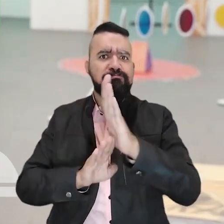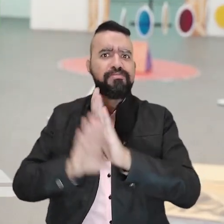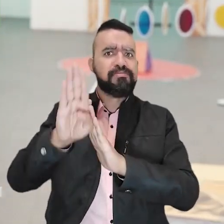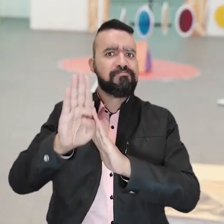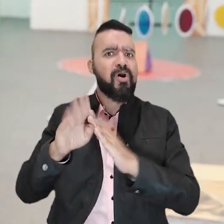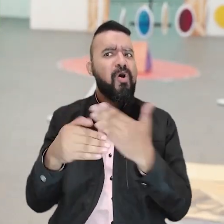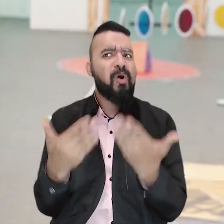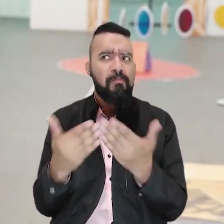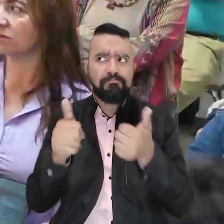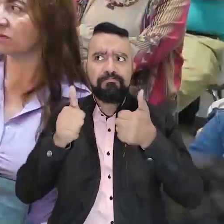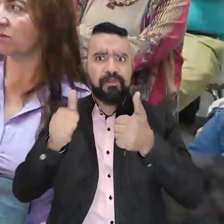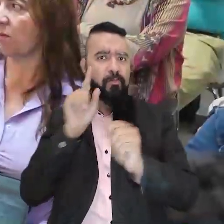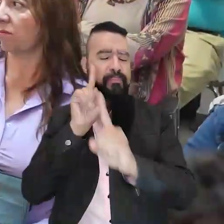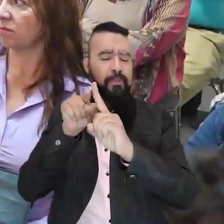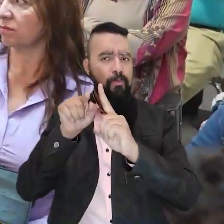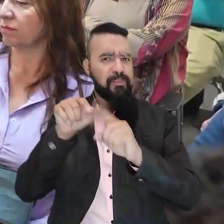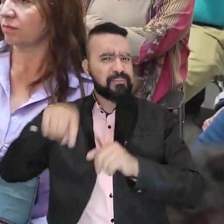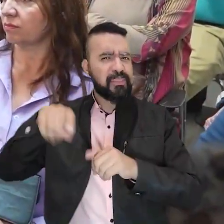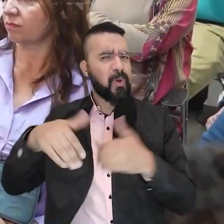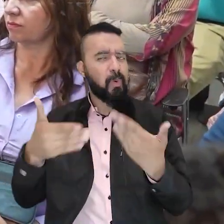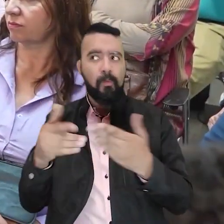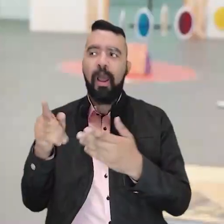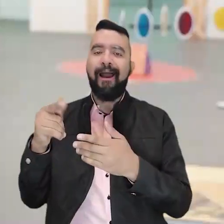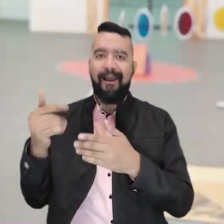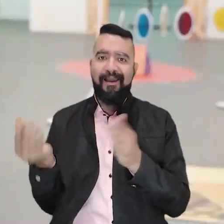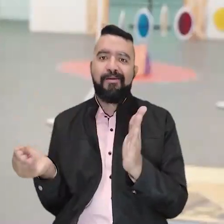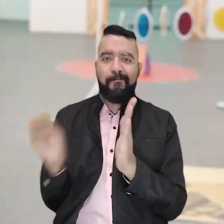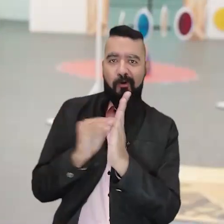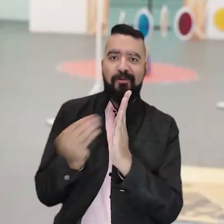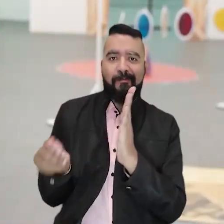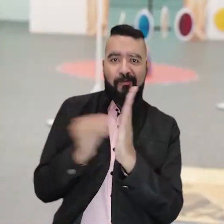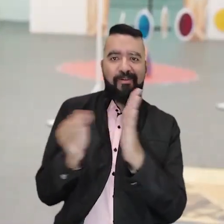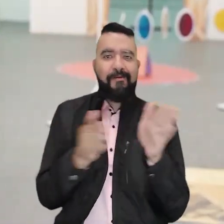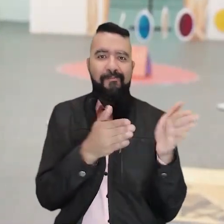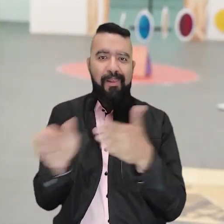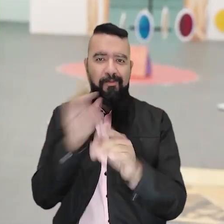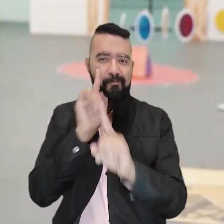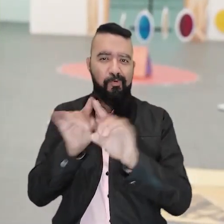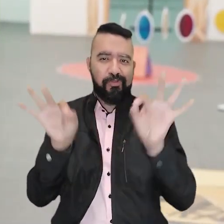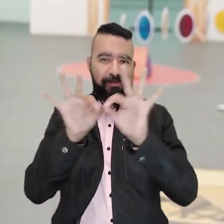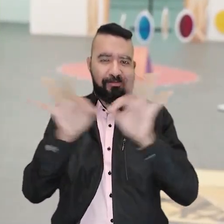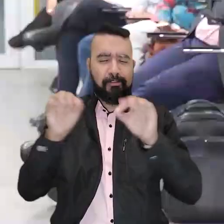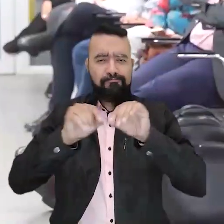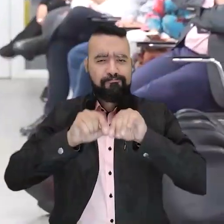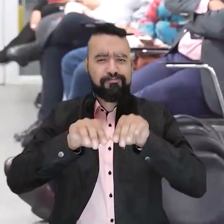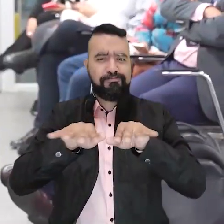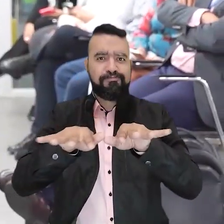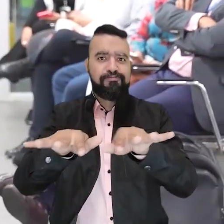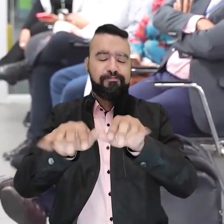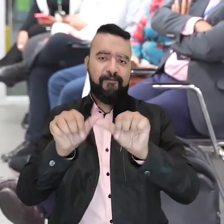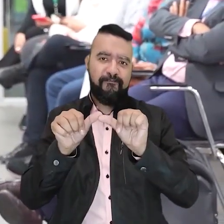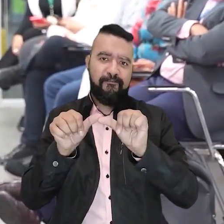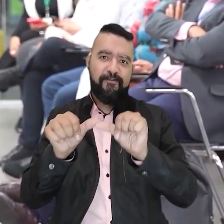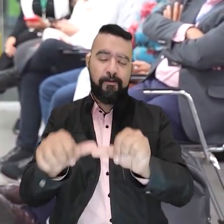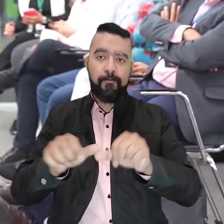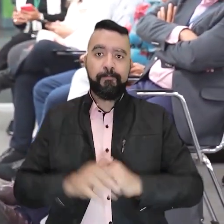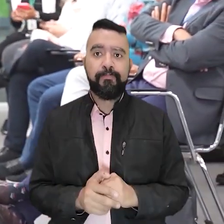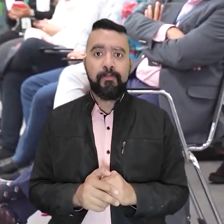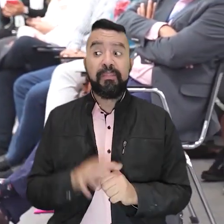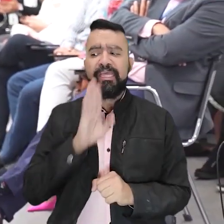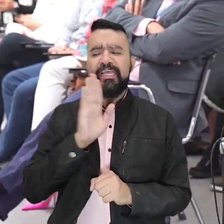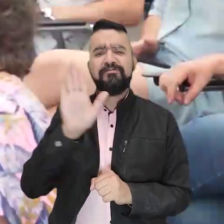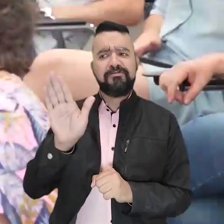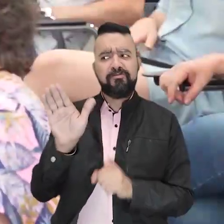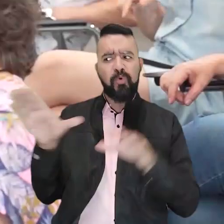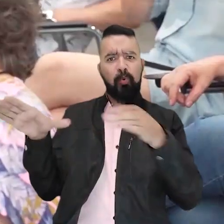sano. Nosotros fundamentalmente lo incluimos en el tema de desarrollo sostenible y sustentable. Este proceso se lideró desde el